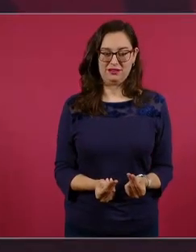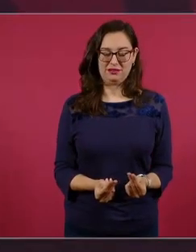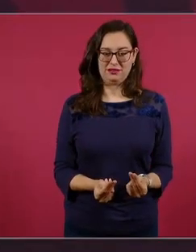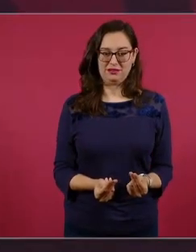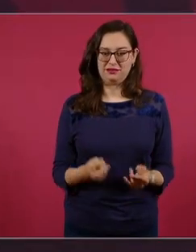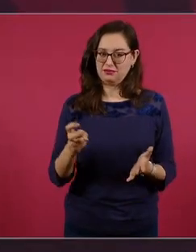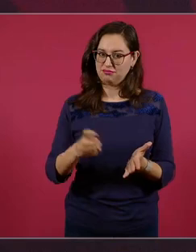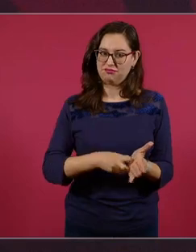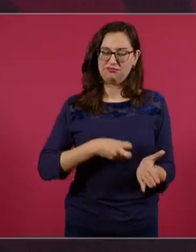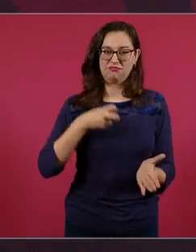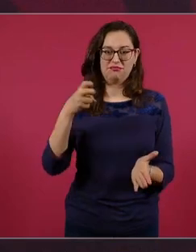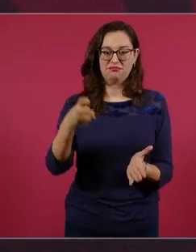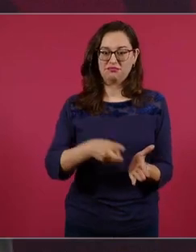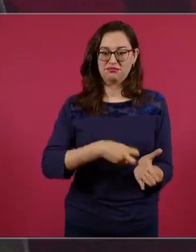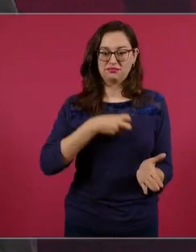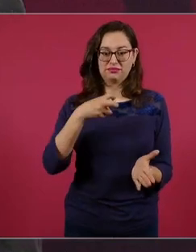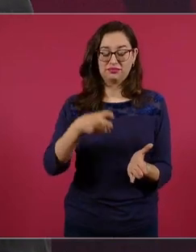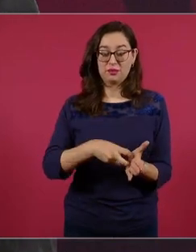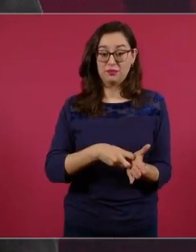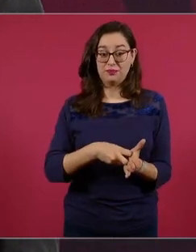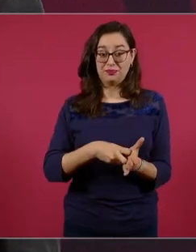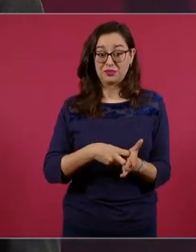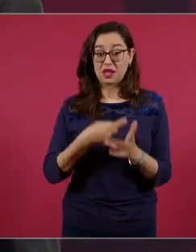sobre todo los de la academia.